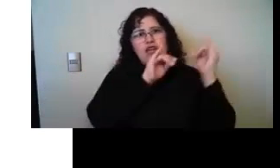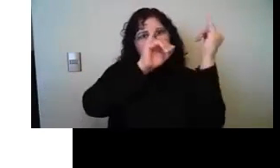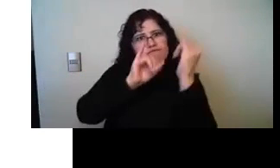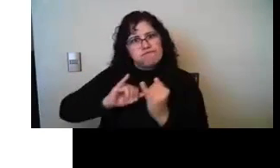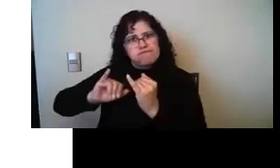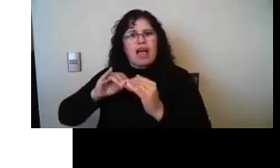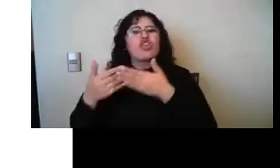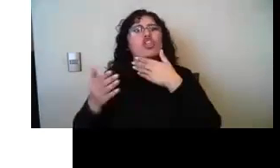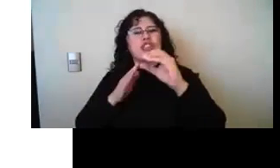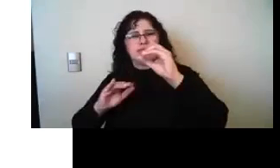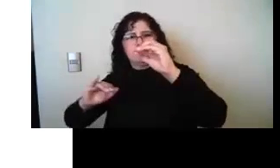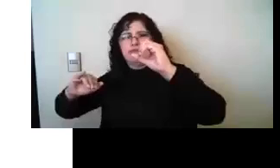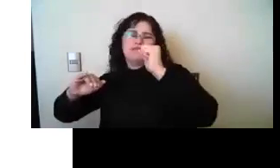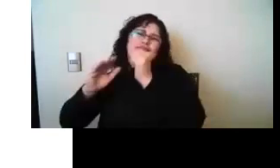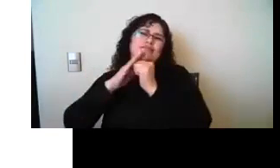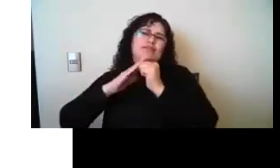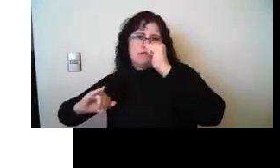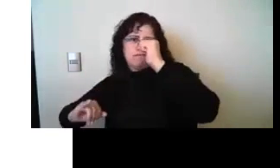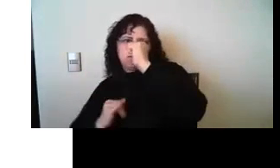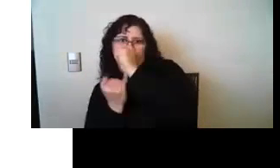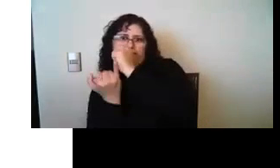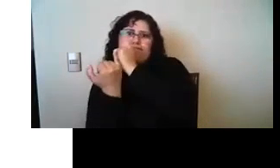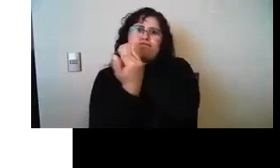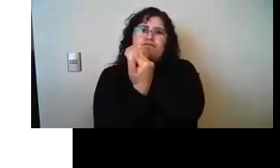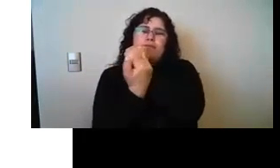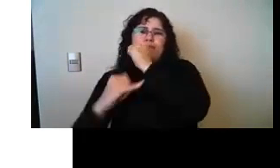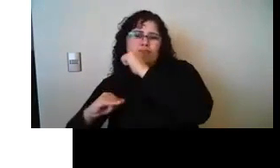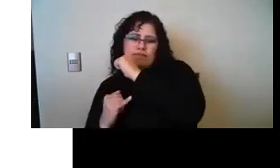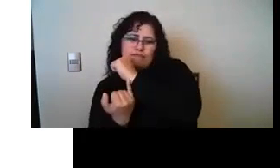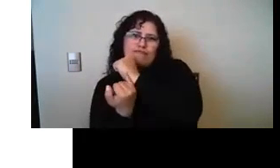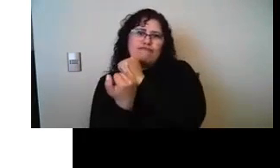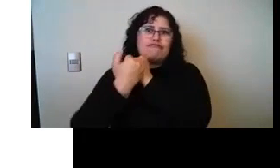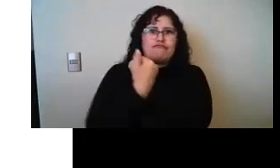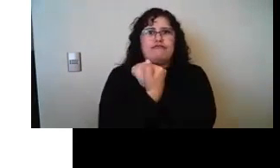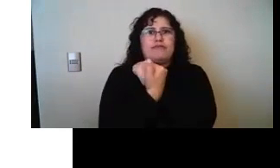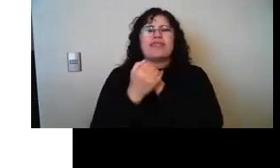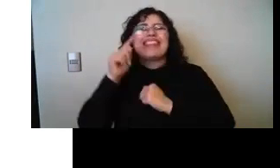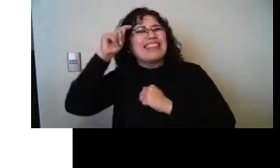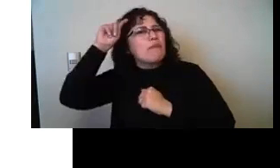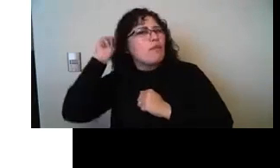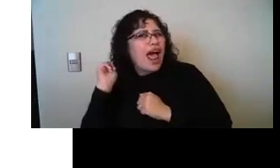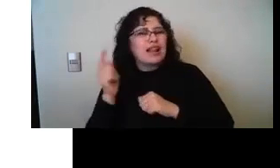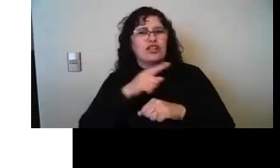corteza del lóbulo temporal, en una área que se llama área piriforme,